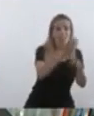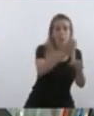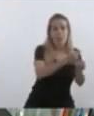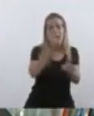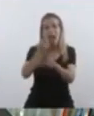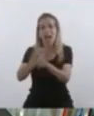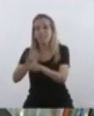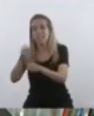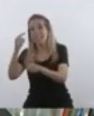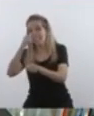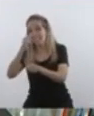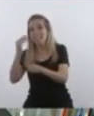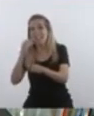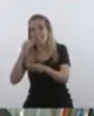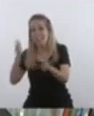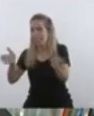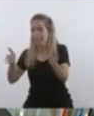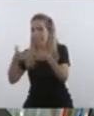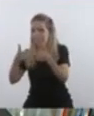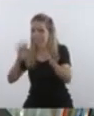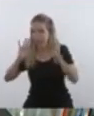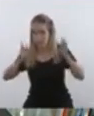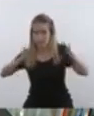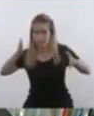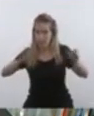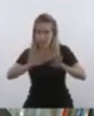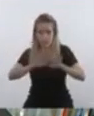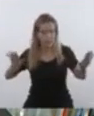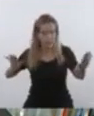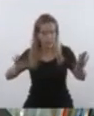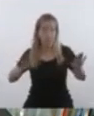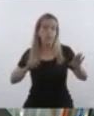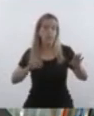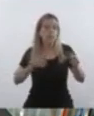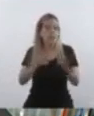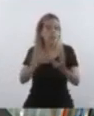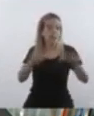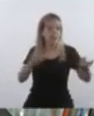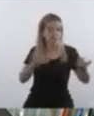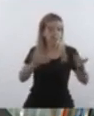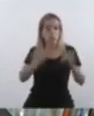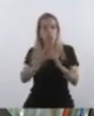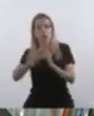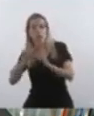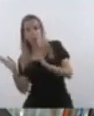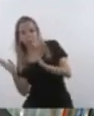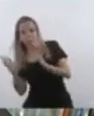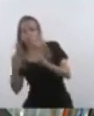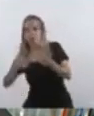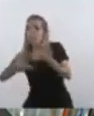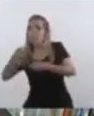día. Fuera de ese horario, los negocios deben permanecer cerrados.